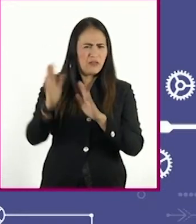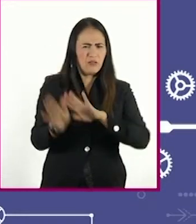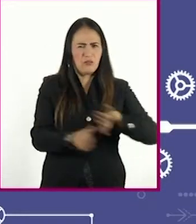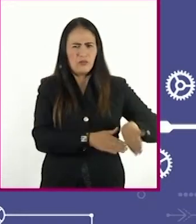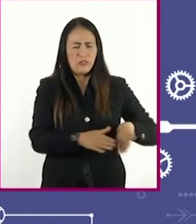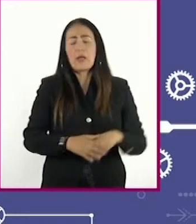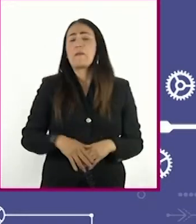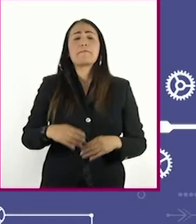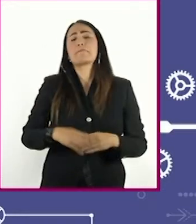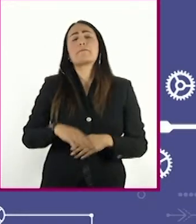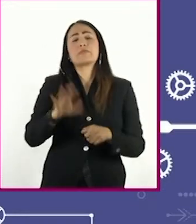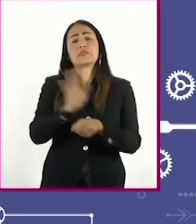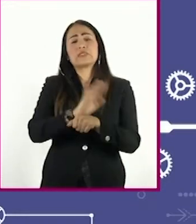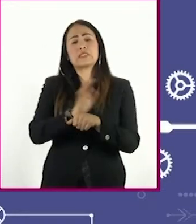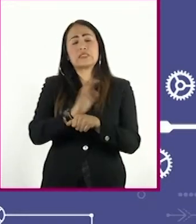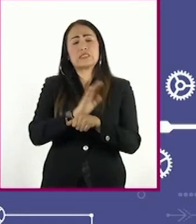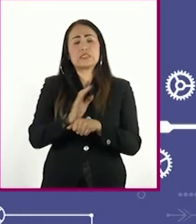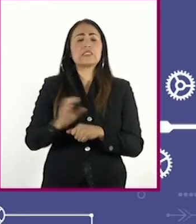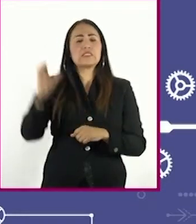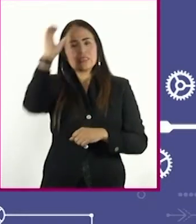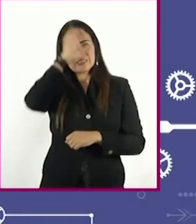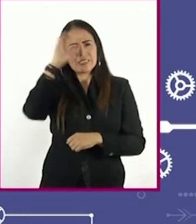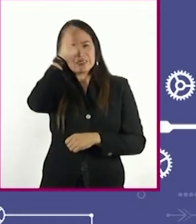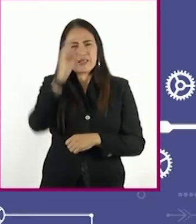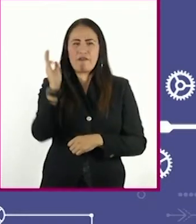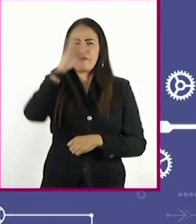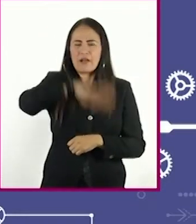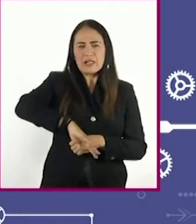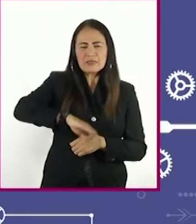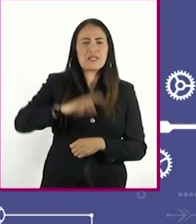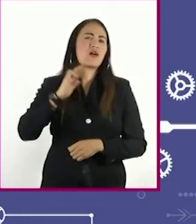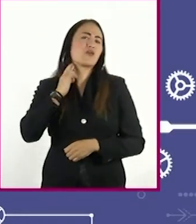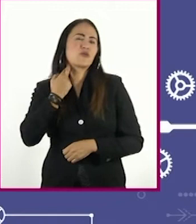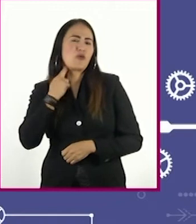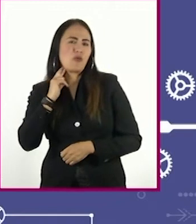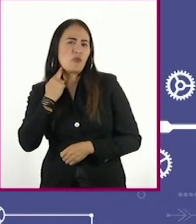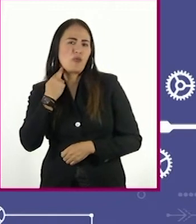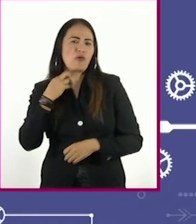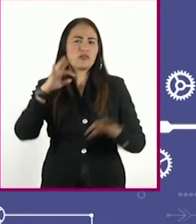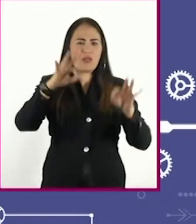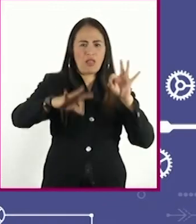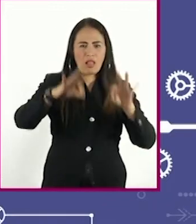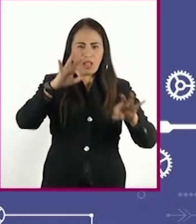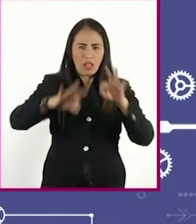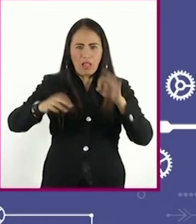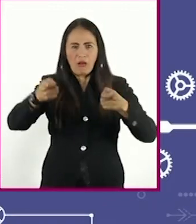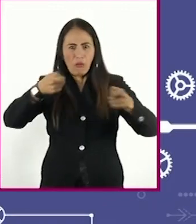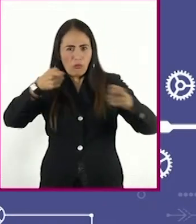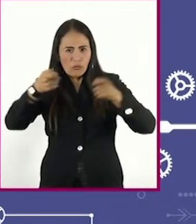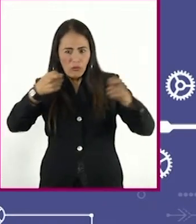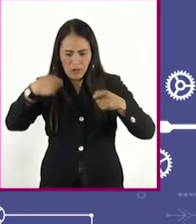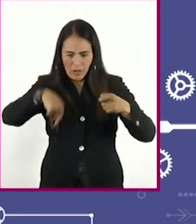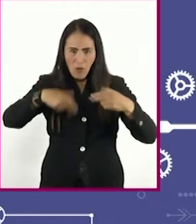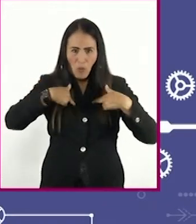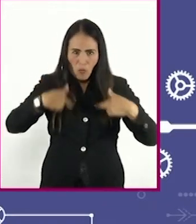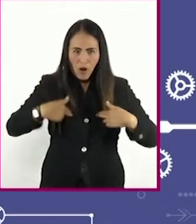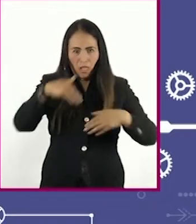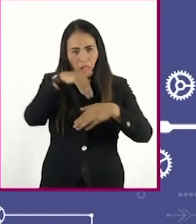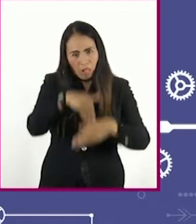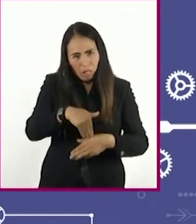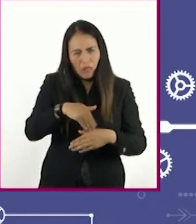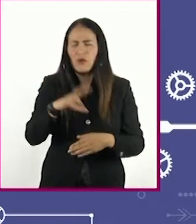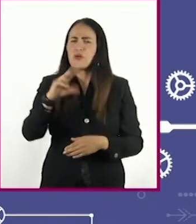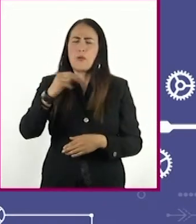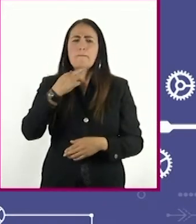ficción, las máquinas nos van a conquistar. Mejor investiguemos cómo la tecnología nos vuelve